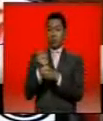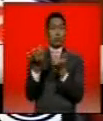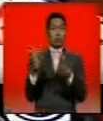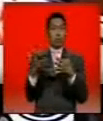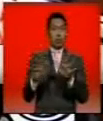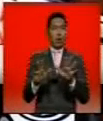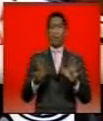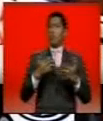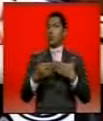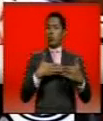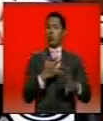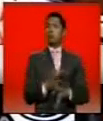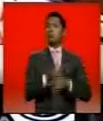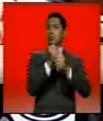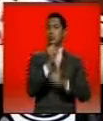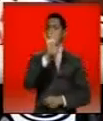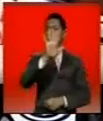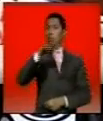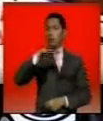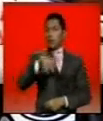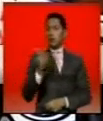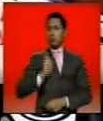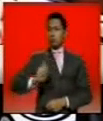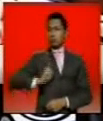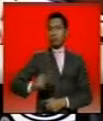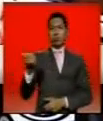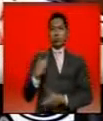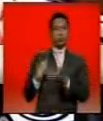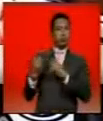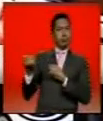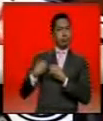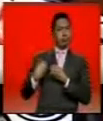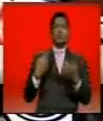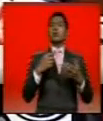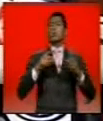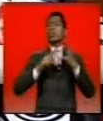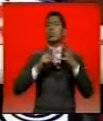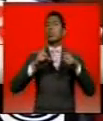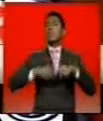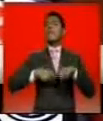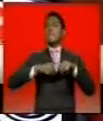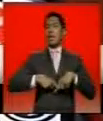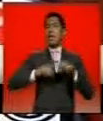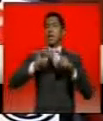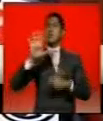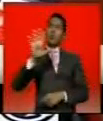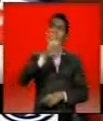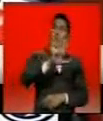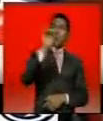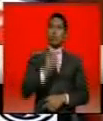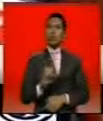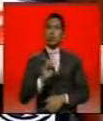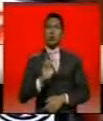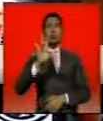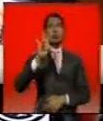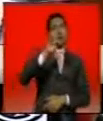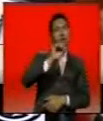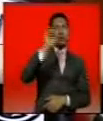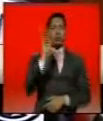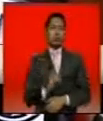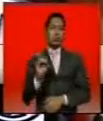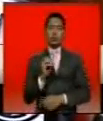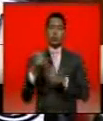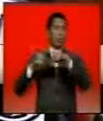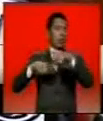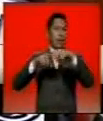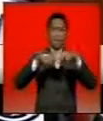al 70, 65, 60, 55 y 50% respectivamente del sueldo que